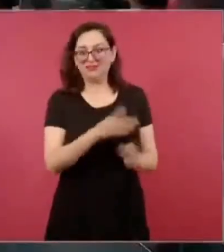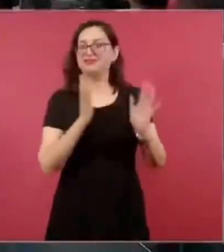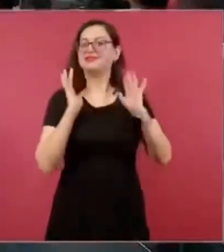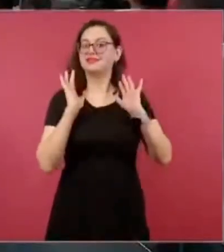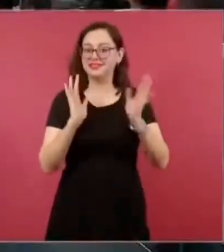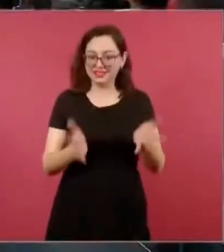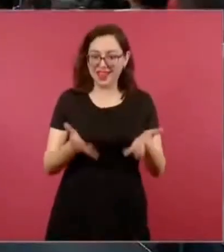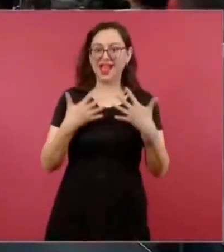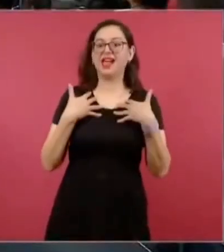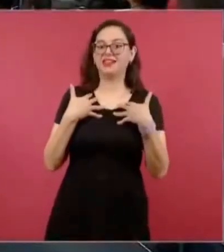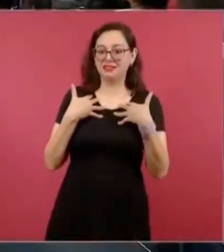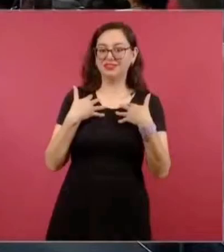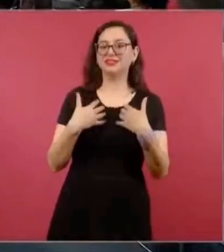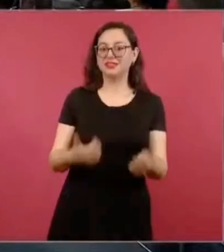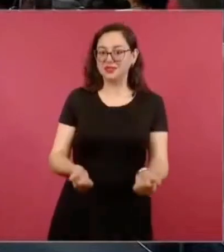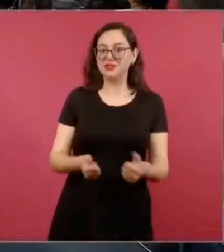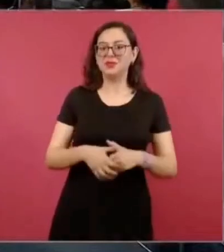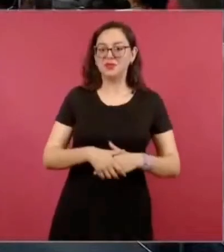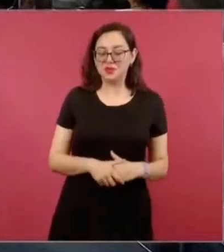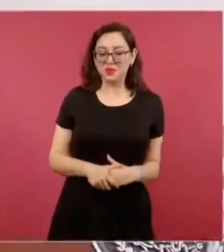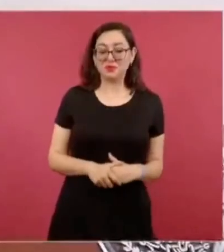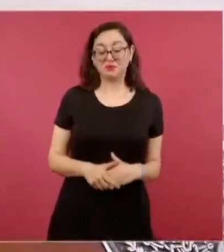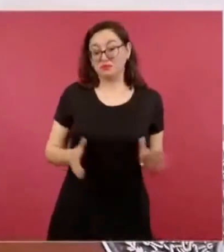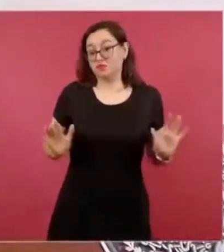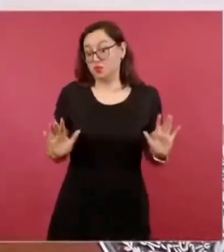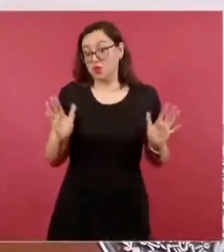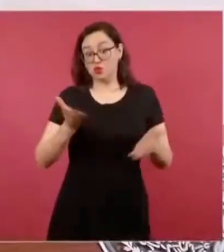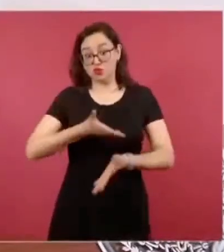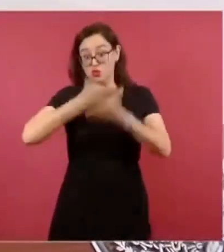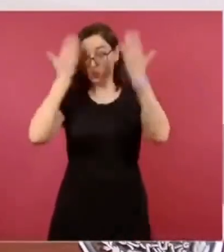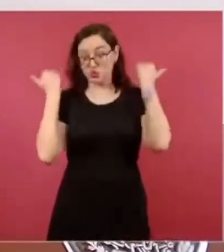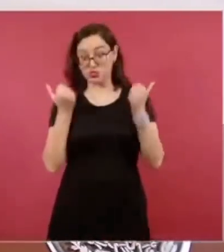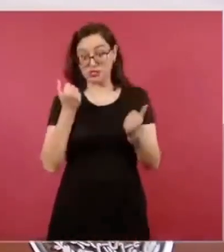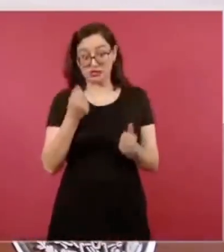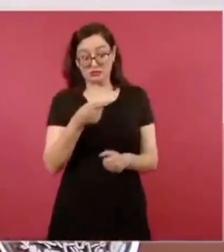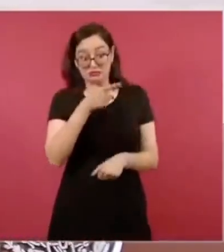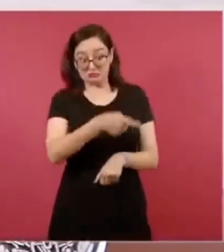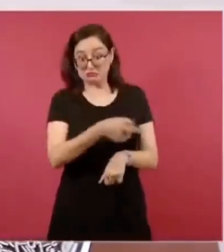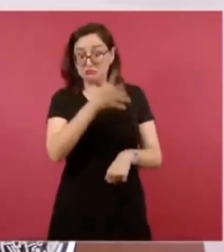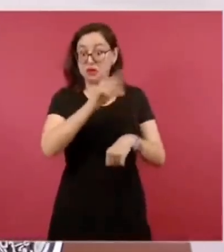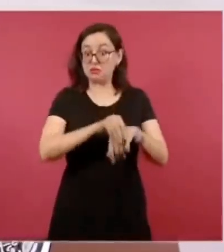si fue iniciativa de Roberto Zamarripa,